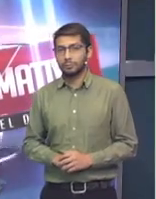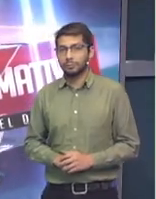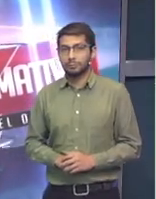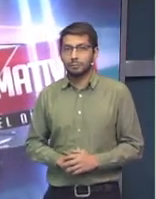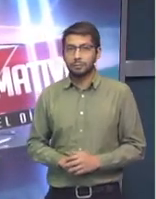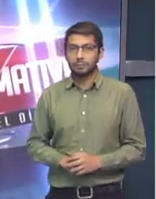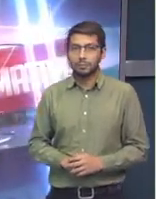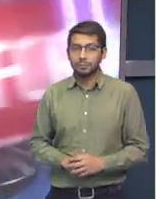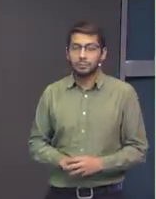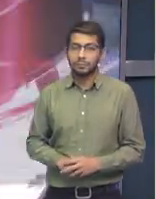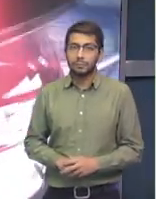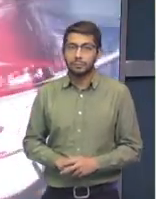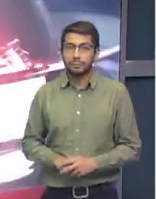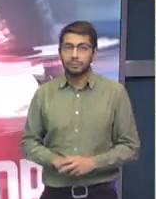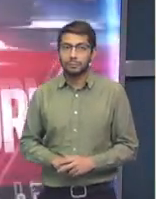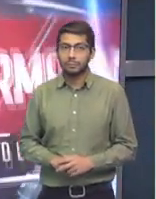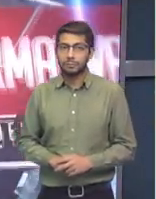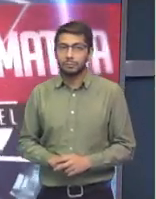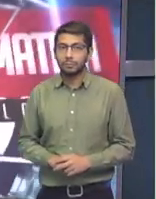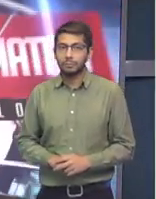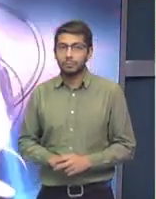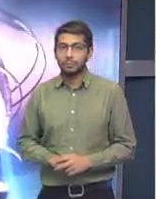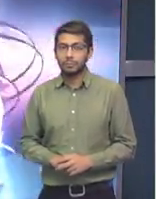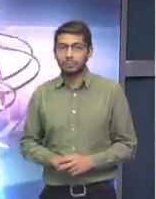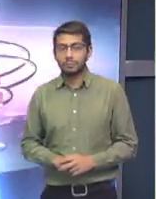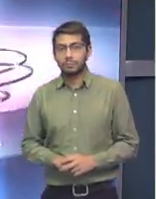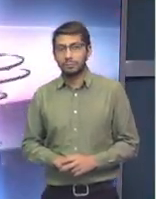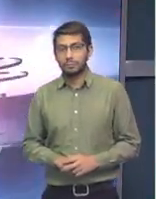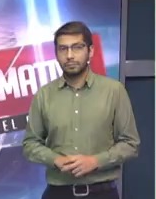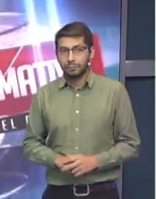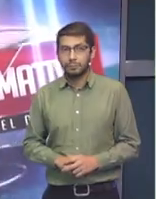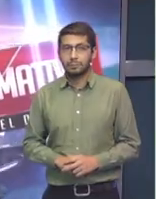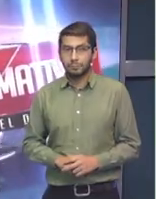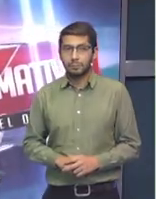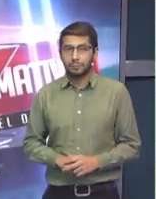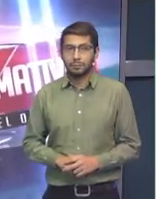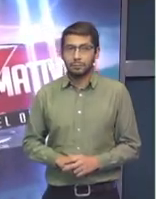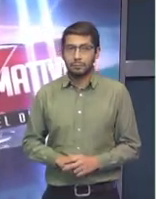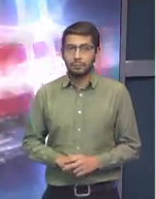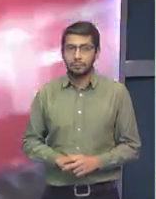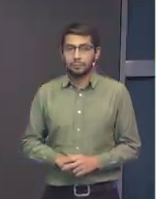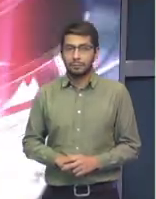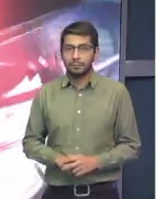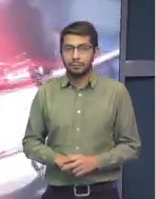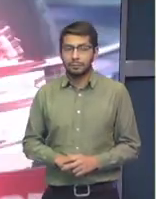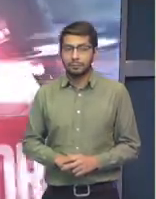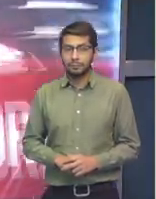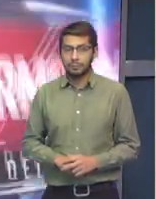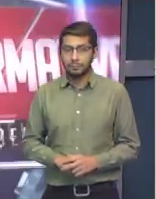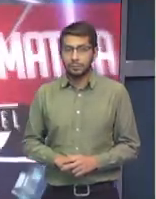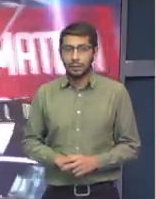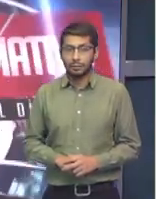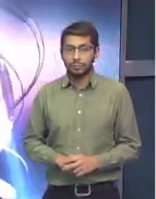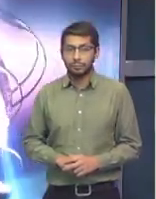Seguro que va a ser así. Es una zona, como te digo, de mucha afluencia de gente. Va a estar muy muy promocionado,